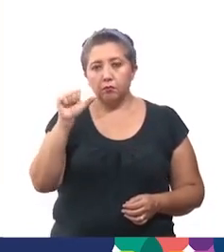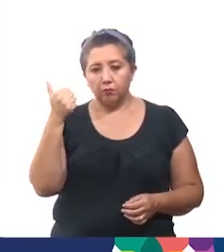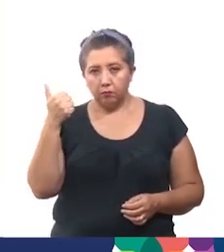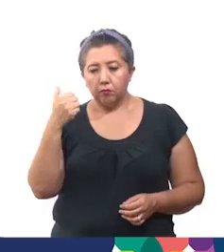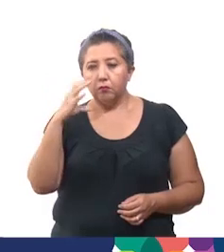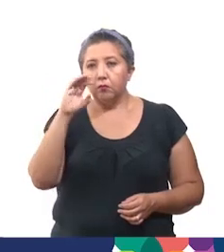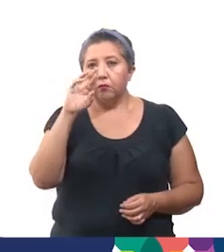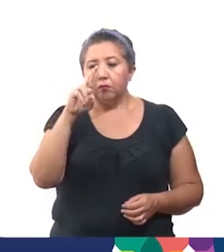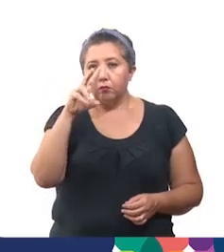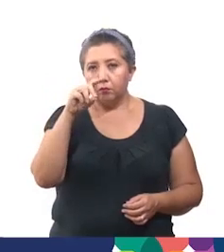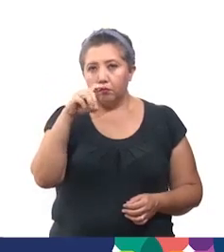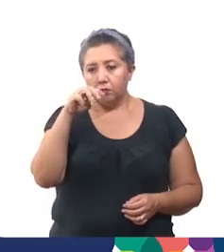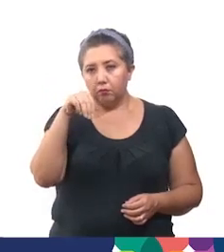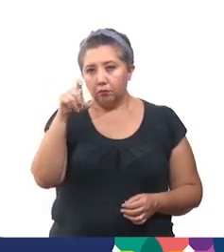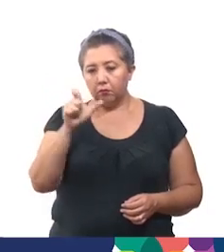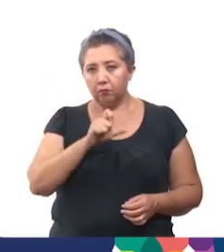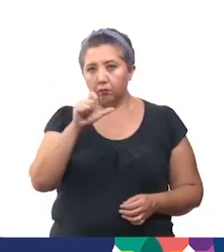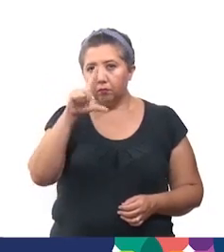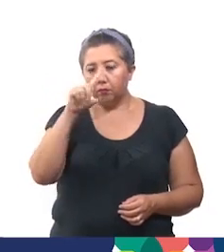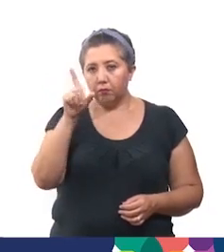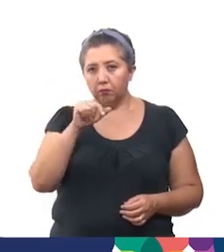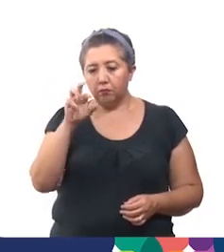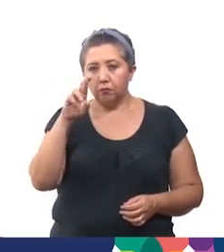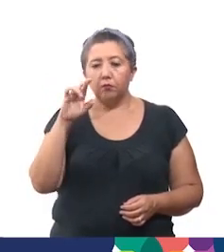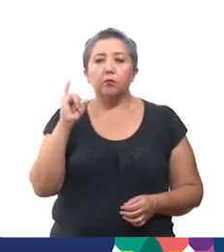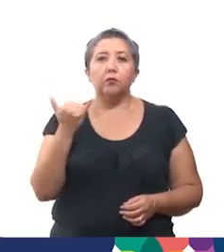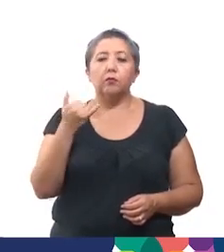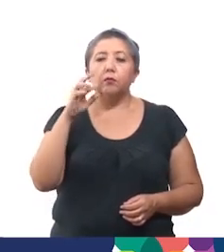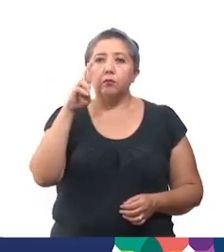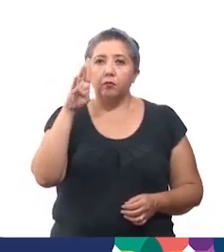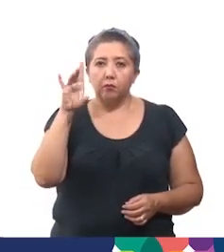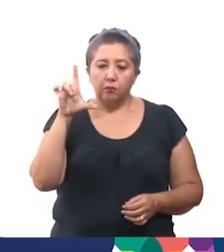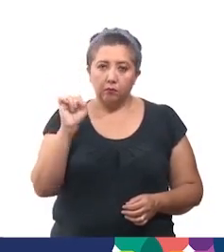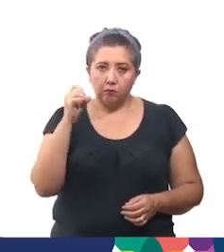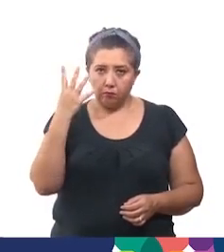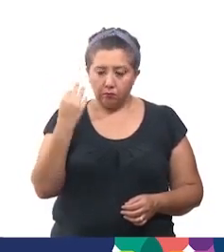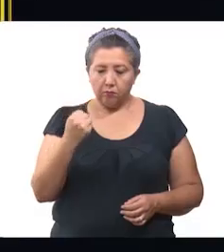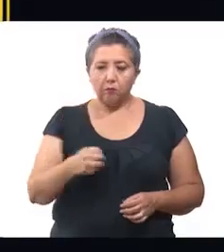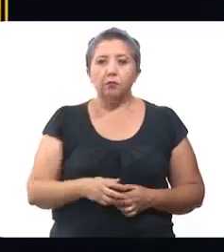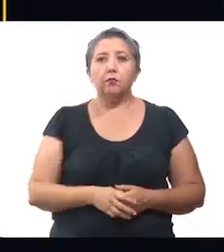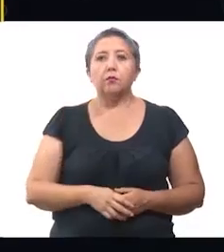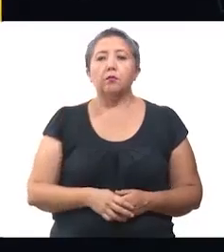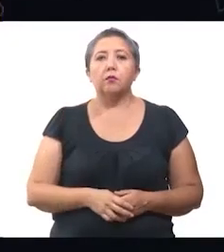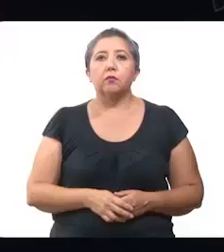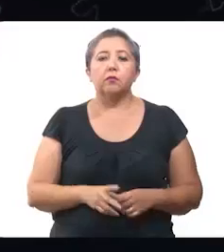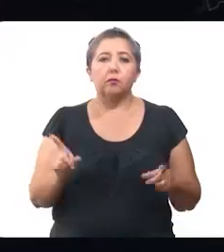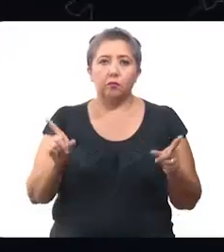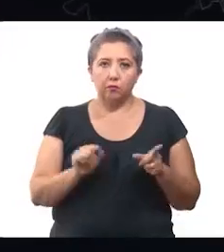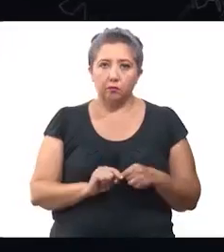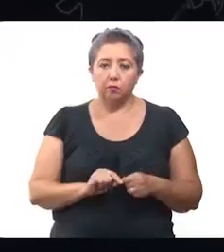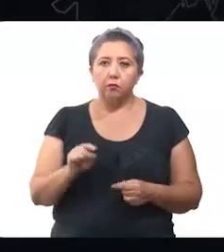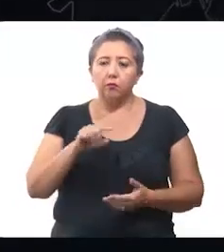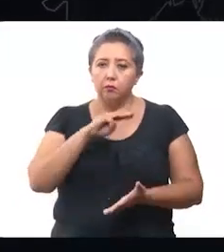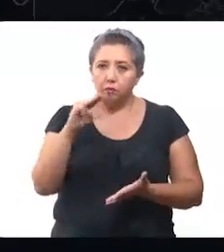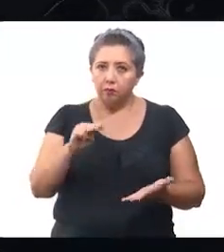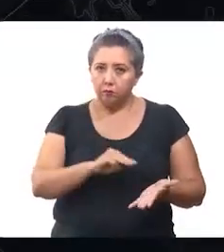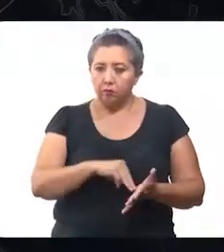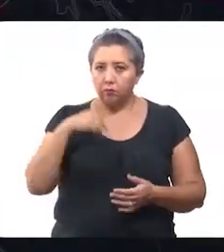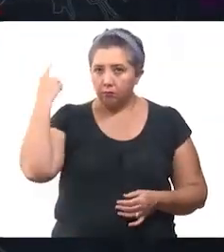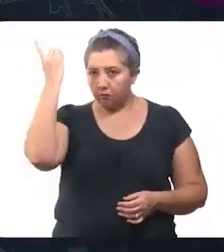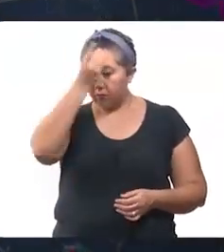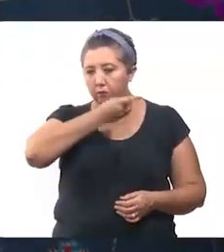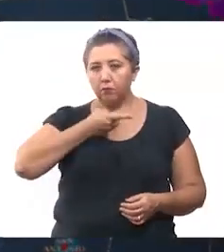11, Cordemex, Las Américas, Lázaro Cárdenas y Roble Agrícola, 9. Específicamente en Mérida se han